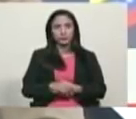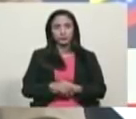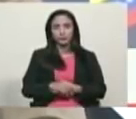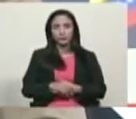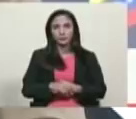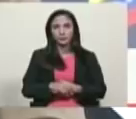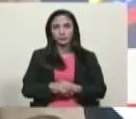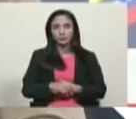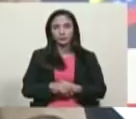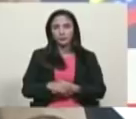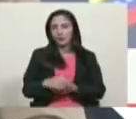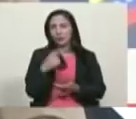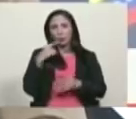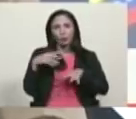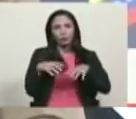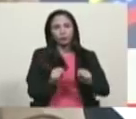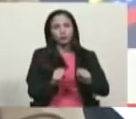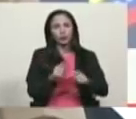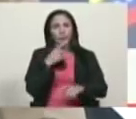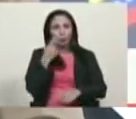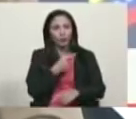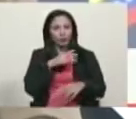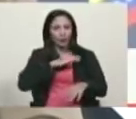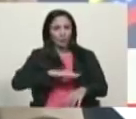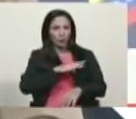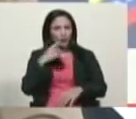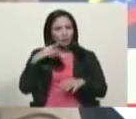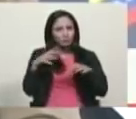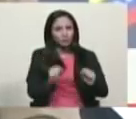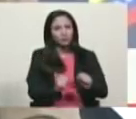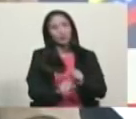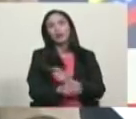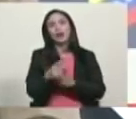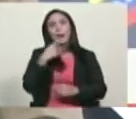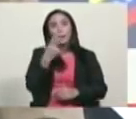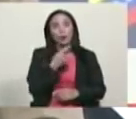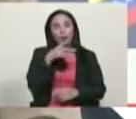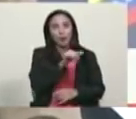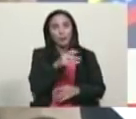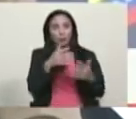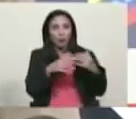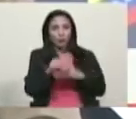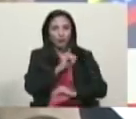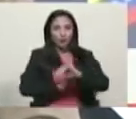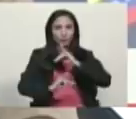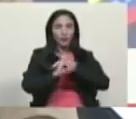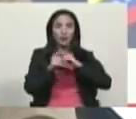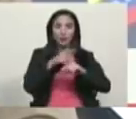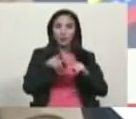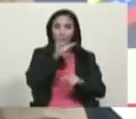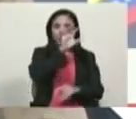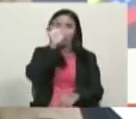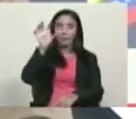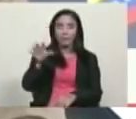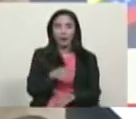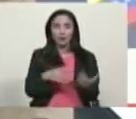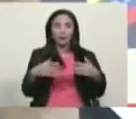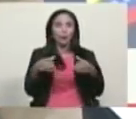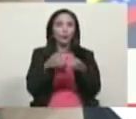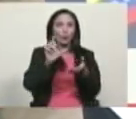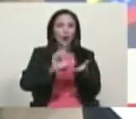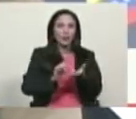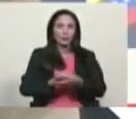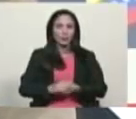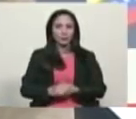inquisición política, moral e ideológica en la política internacional de los países que son gobernados por el cartel de Lima.